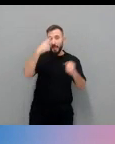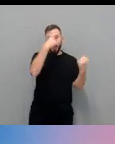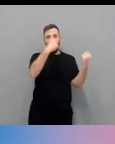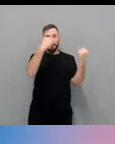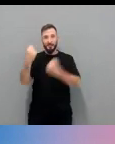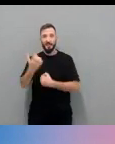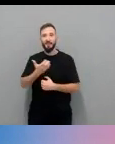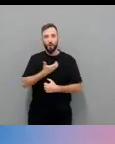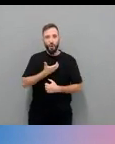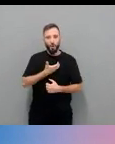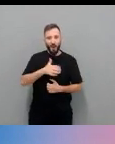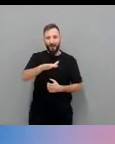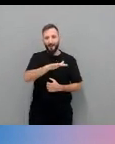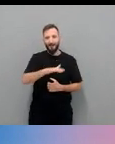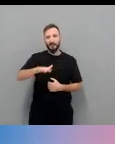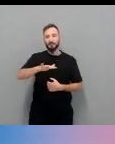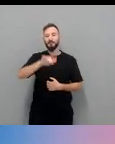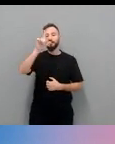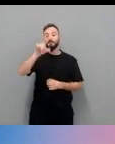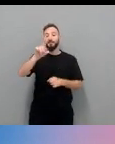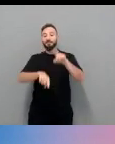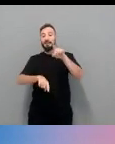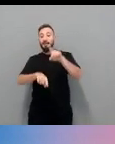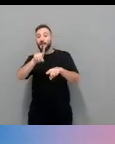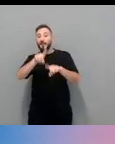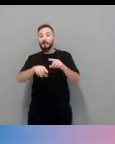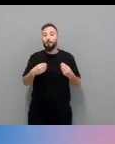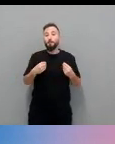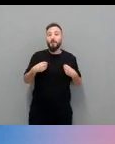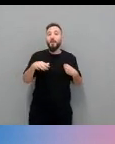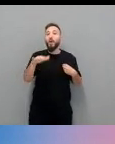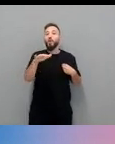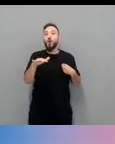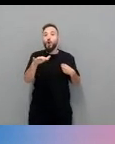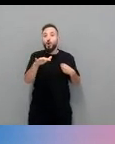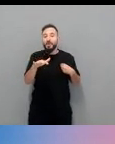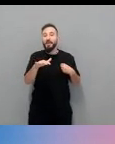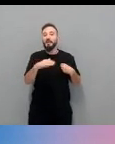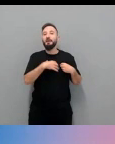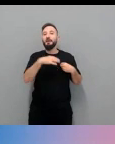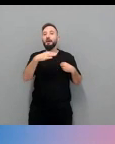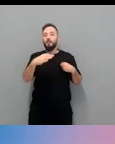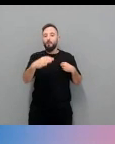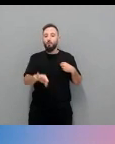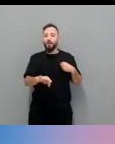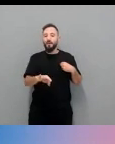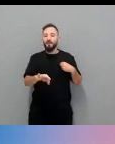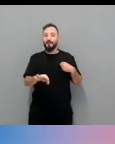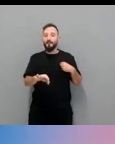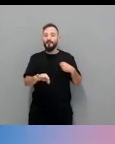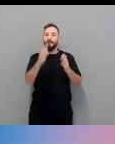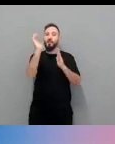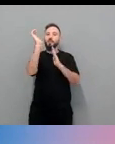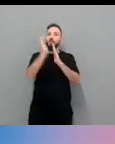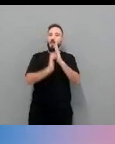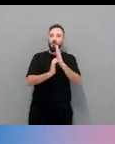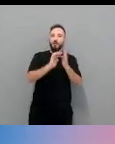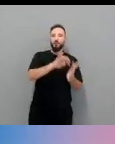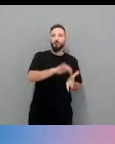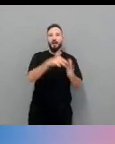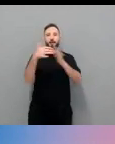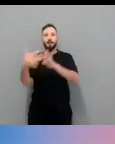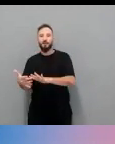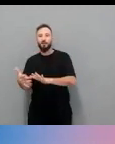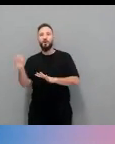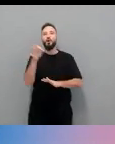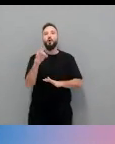locales, ahí depende de dónde vivamos, pues se nos van a aplicar unos descuentos o ejercer